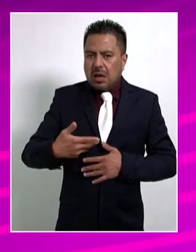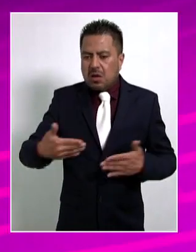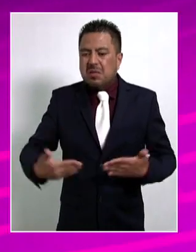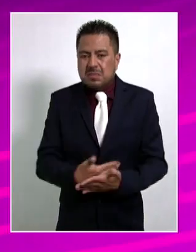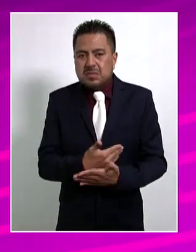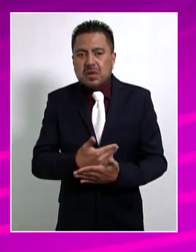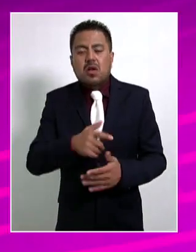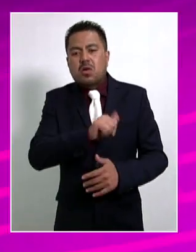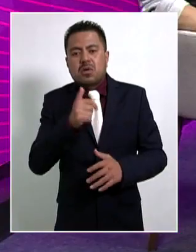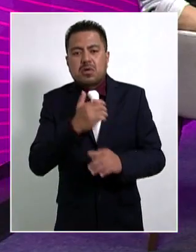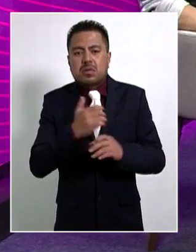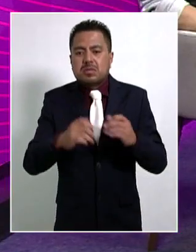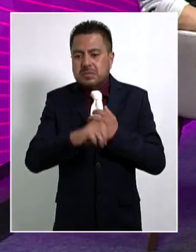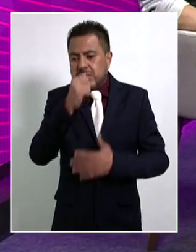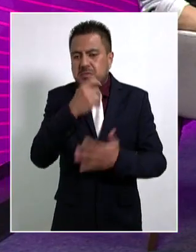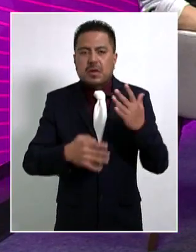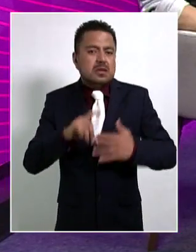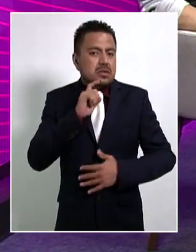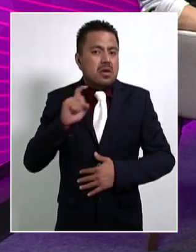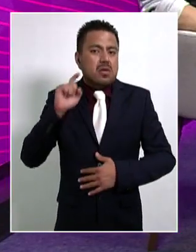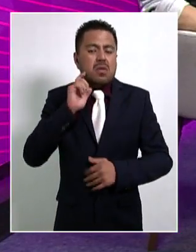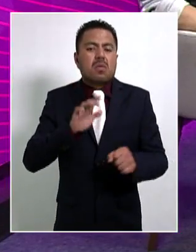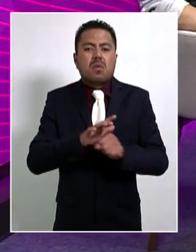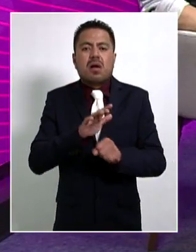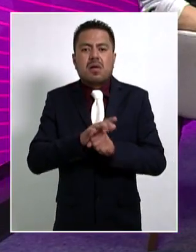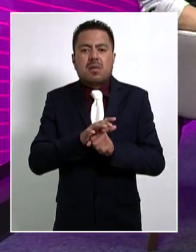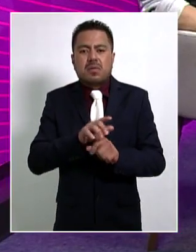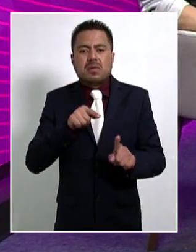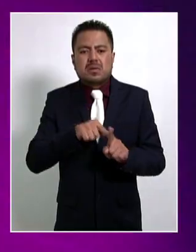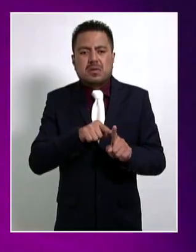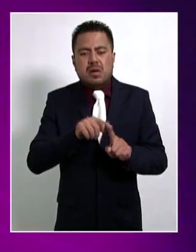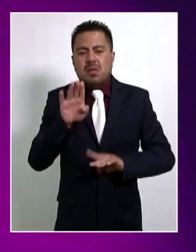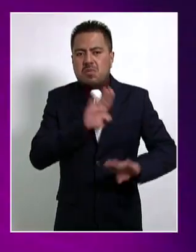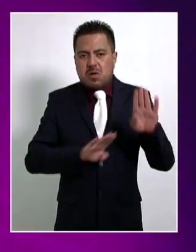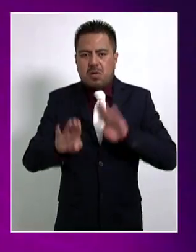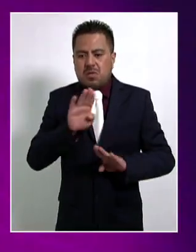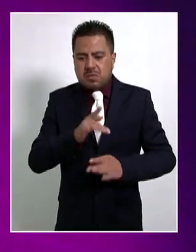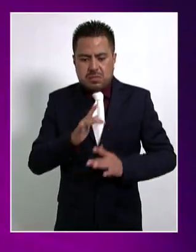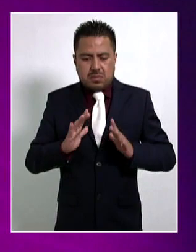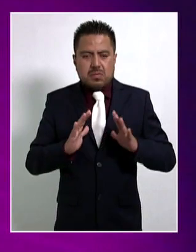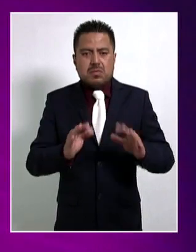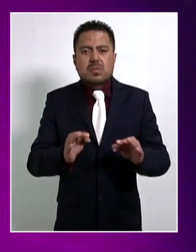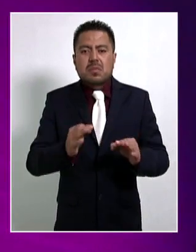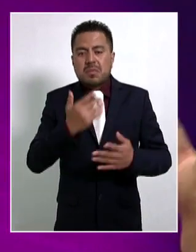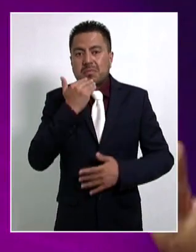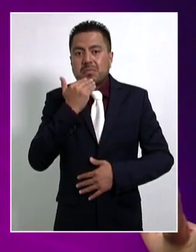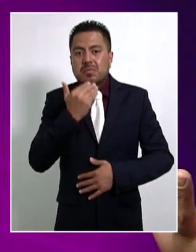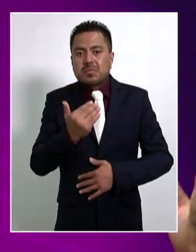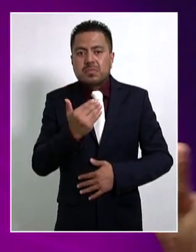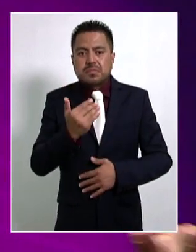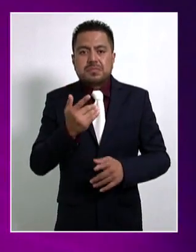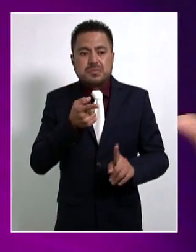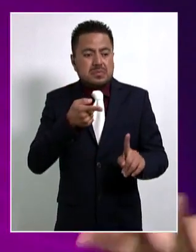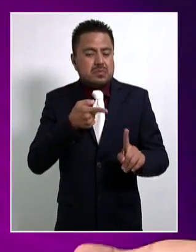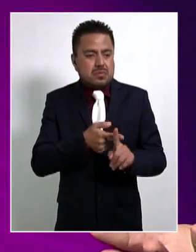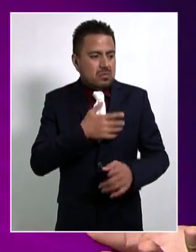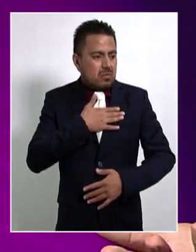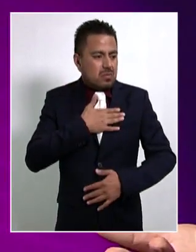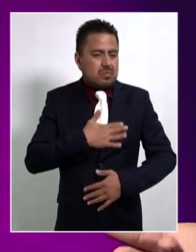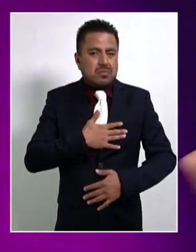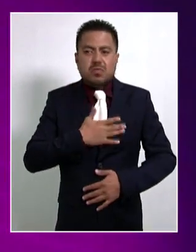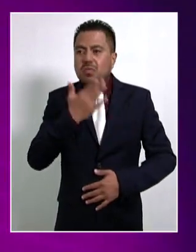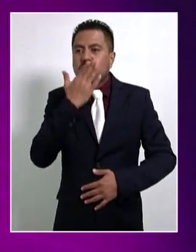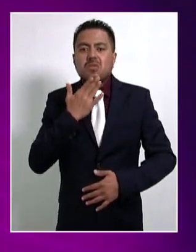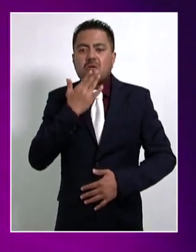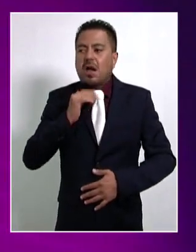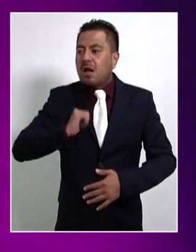otra parte, ¿no? Las características sexuales sobre las cuestiones biológicas. Y bien, pues justo estas herramientas no las